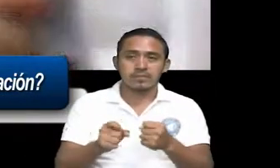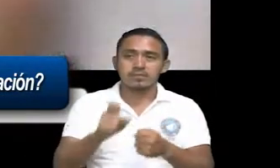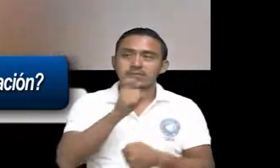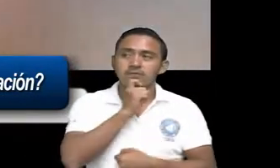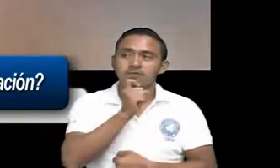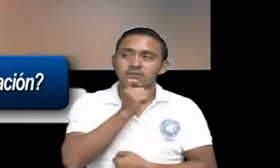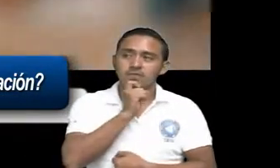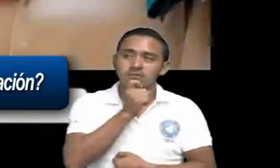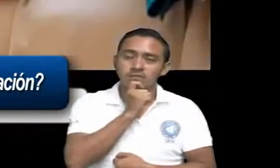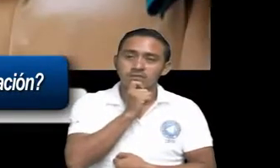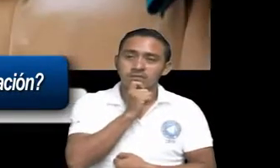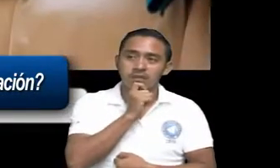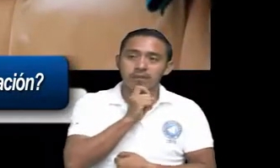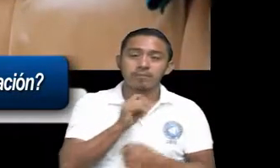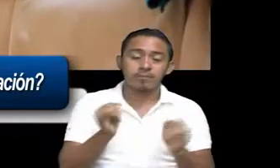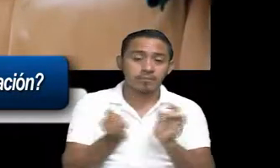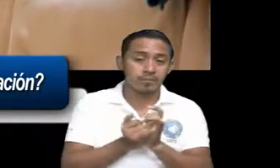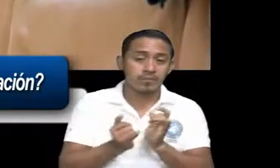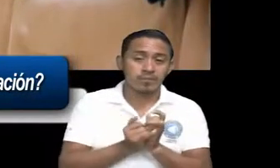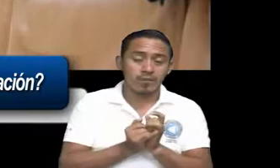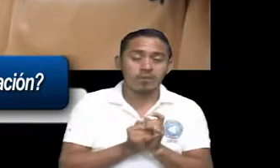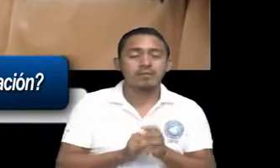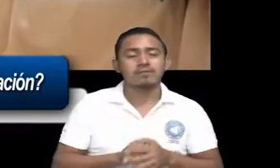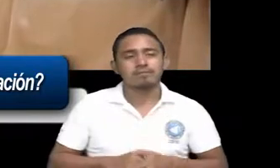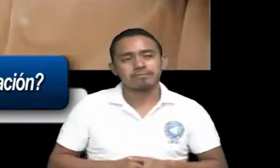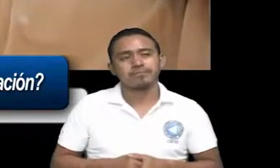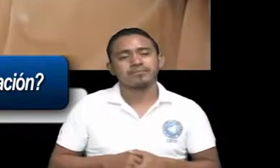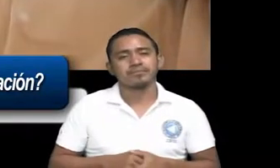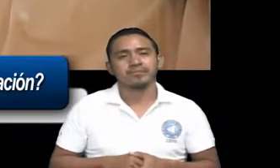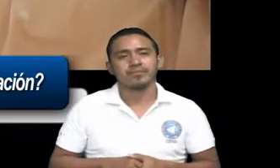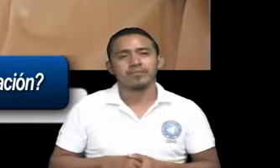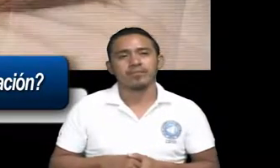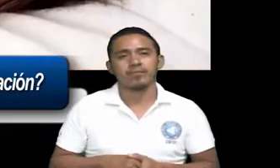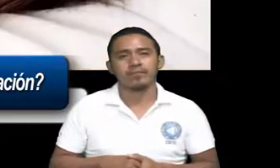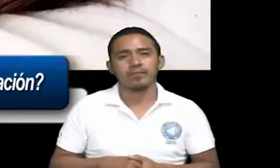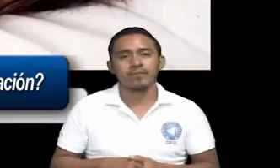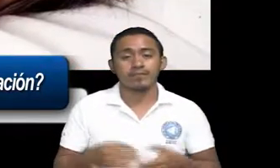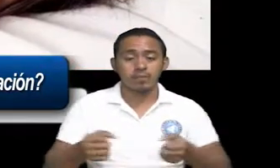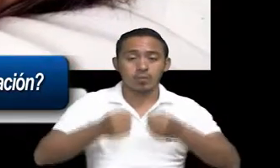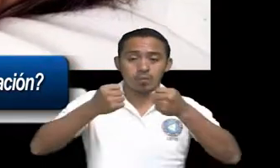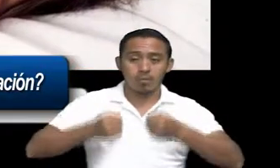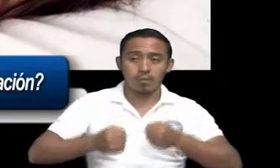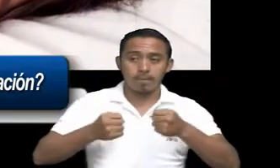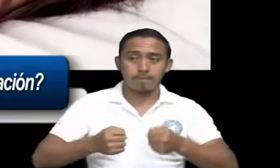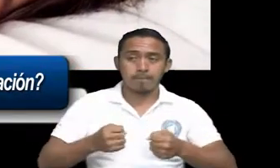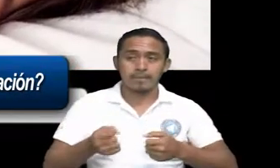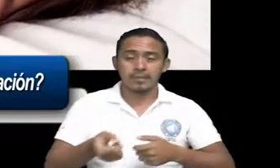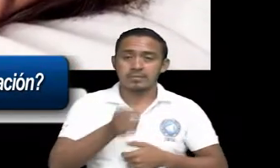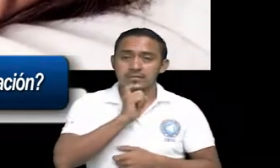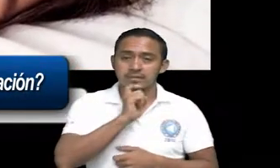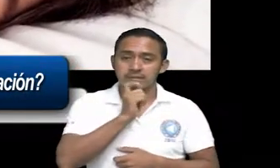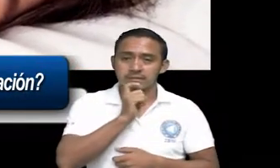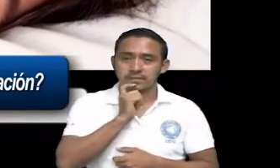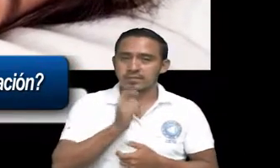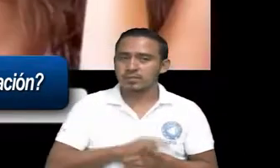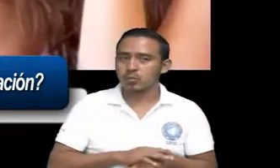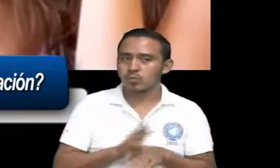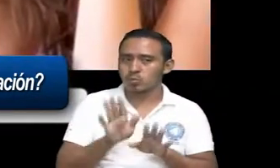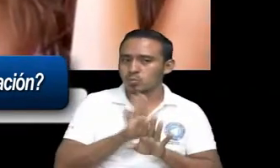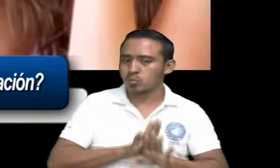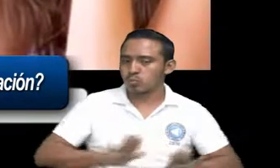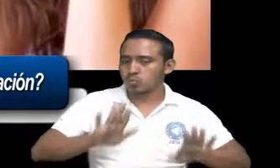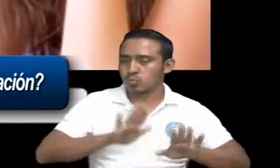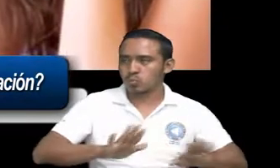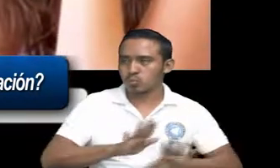celosos en gran son parte también, correcto. Lo que pasa es que los varones lo manejan de una manera más sutil,